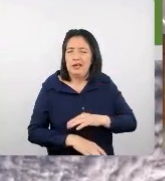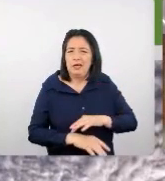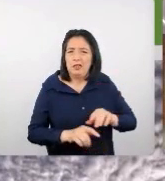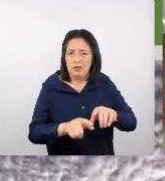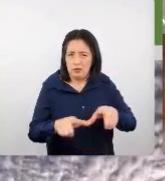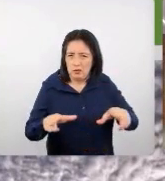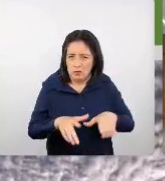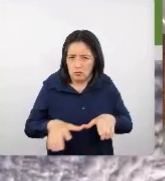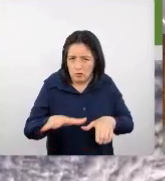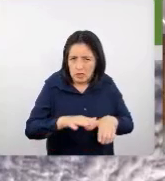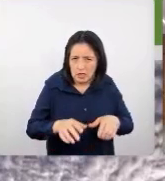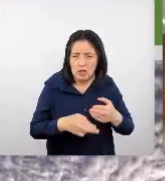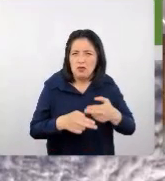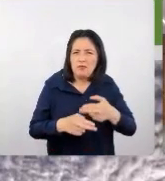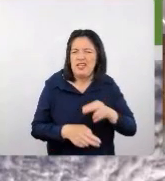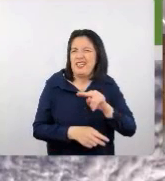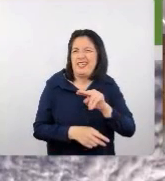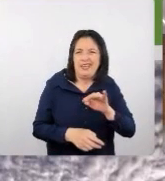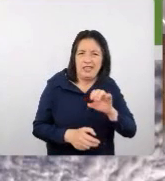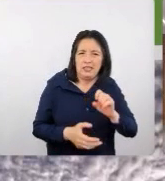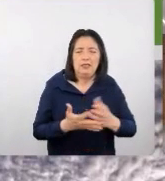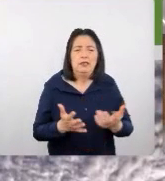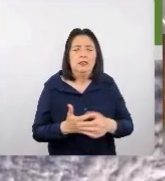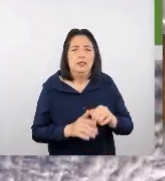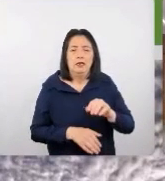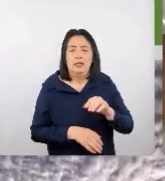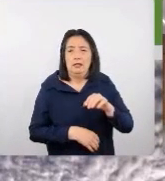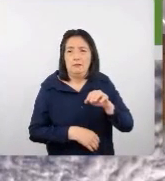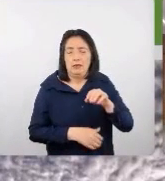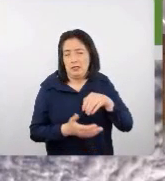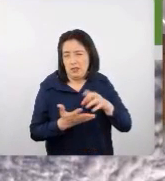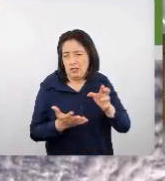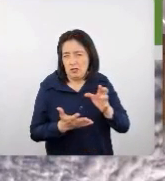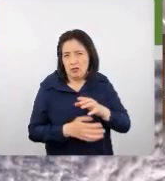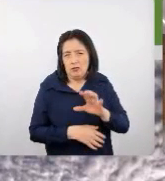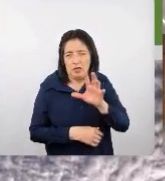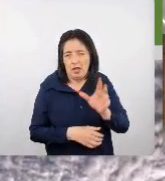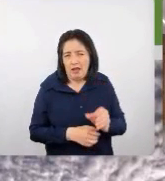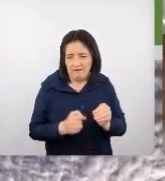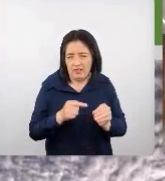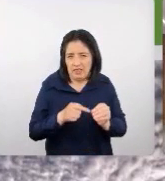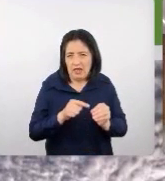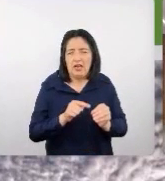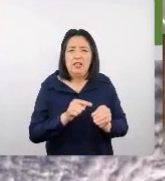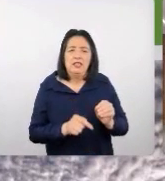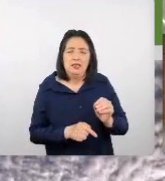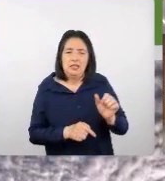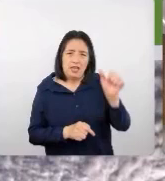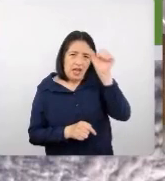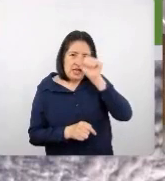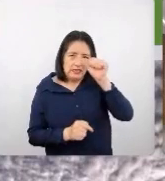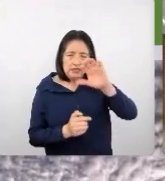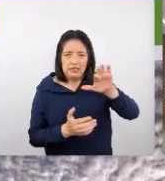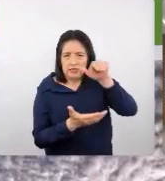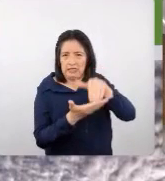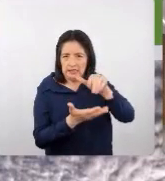MEASA, que es la región de Medio Oriente, África y Asia Central.